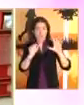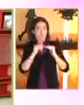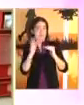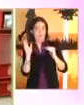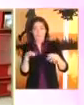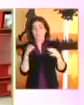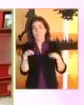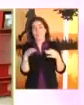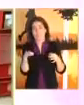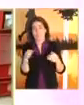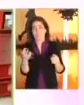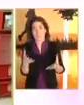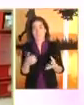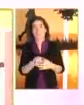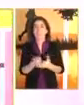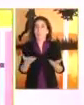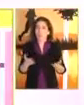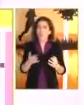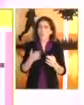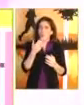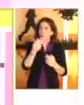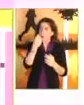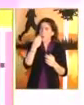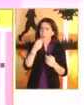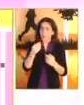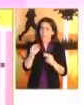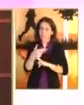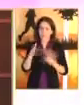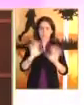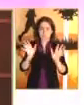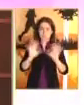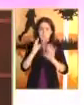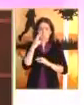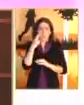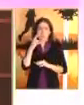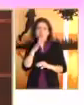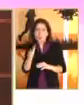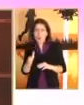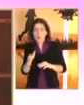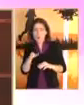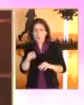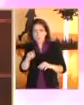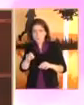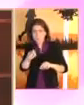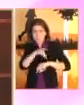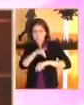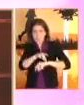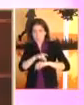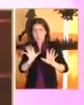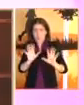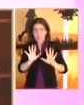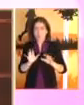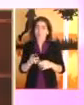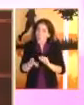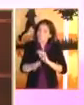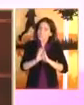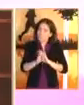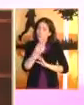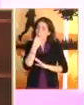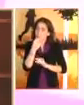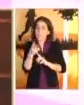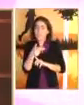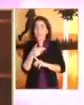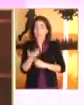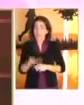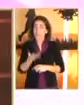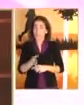pescado simplemente por el anisakis. ¿O la gente sigue consumiendo igual? Seguimos consumiendo pescado. Lo que pasa que a veces es eso,